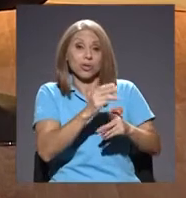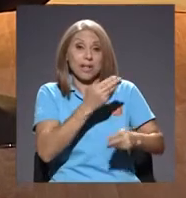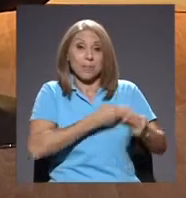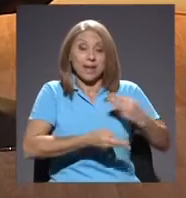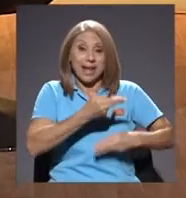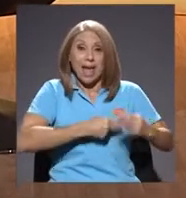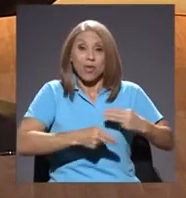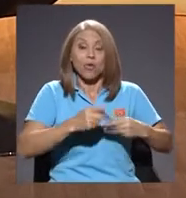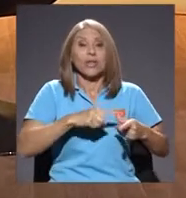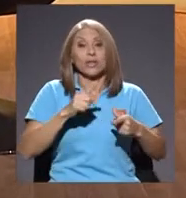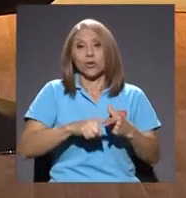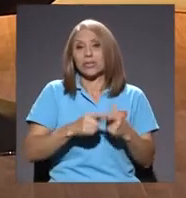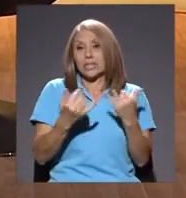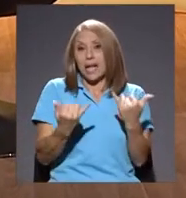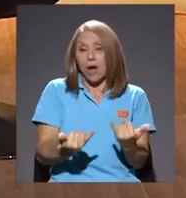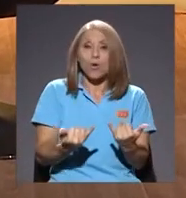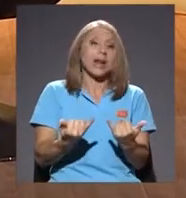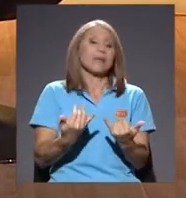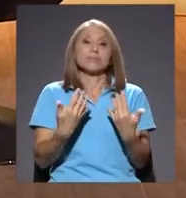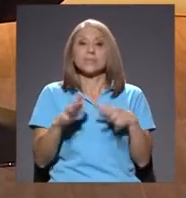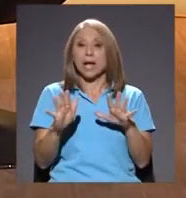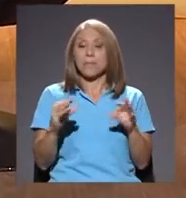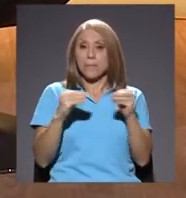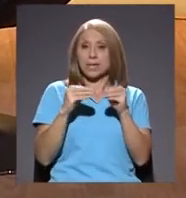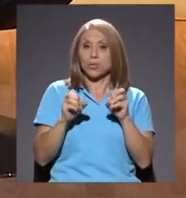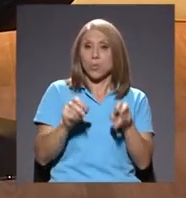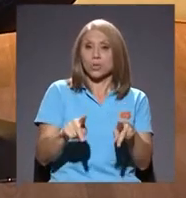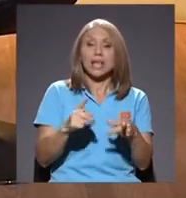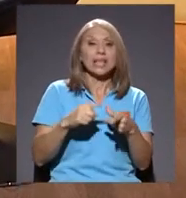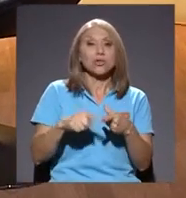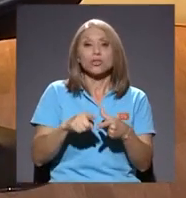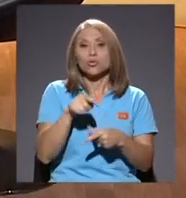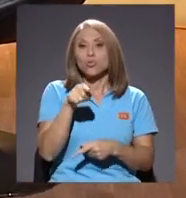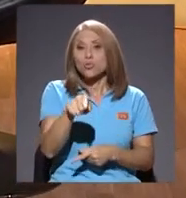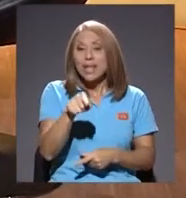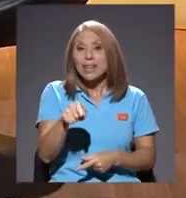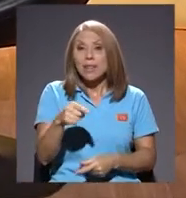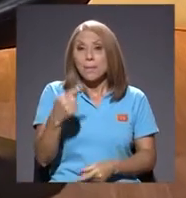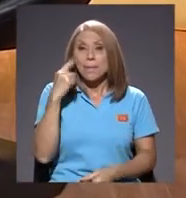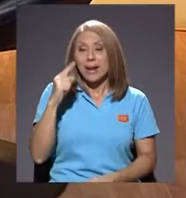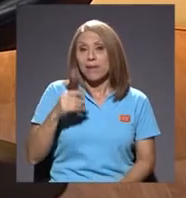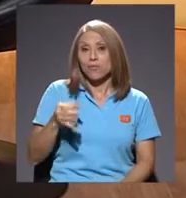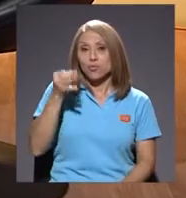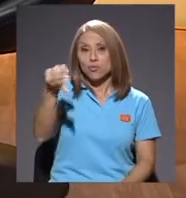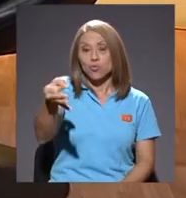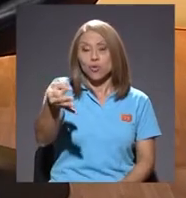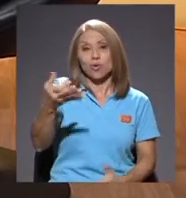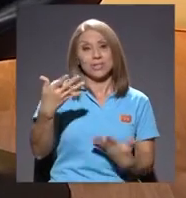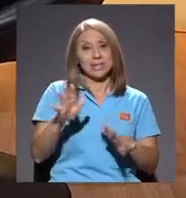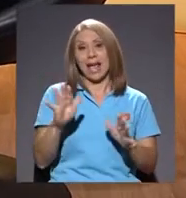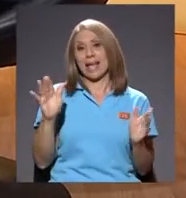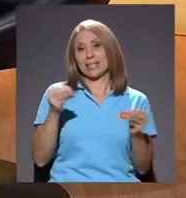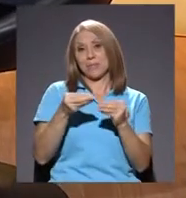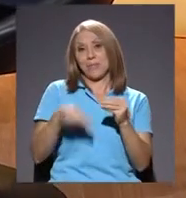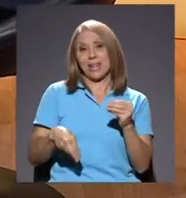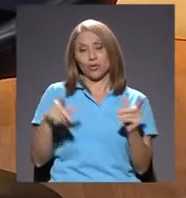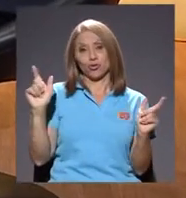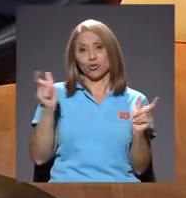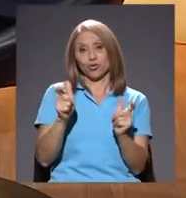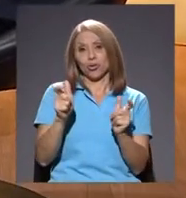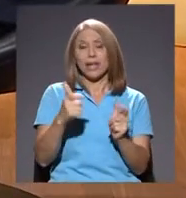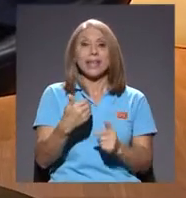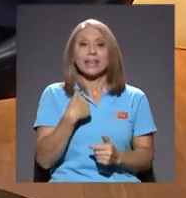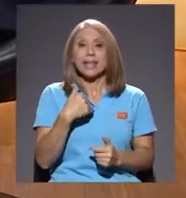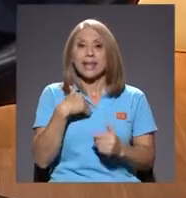lo que usted tiene bajó de valor lo que usted tiene para el futuro es menos y tener esa información es muy importante porque le permite a